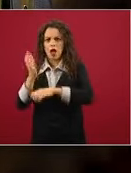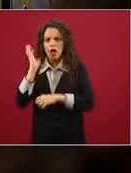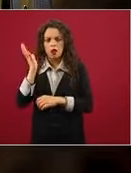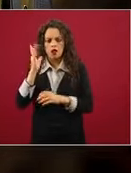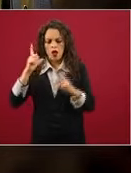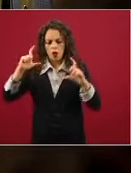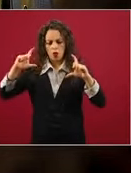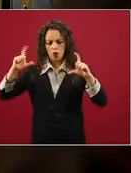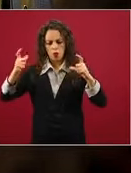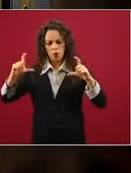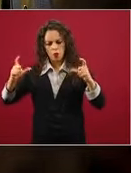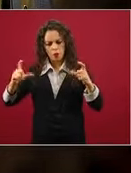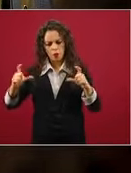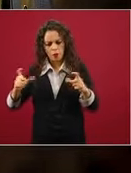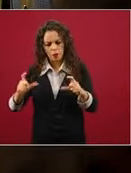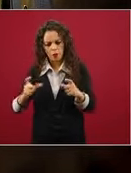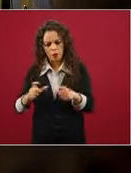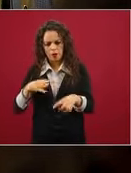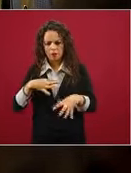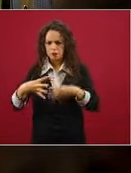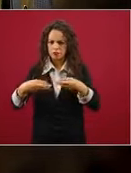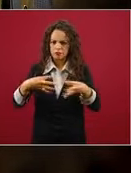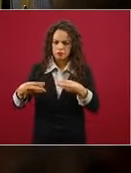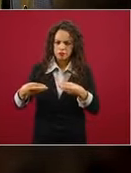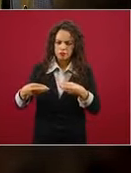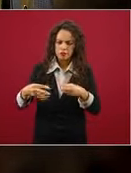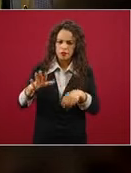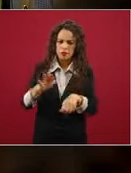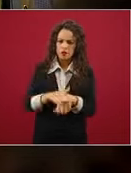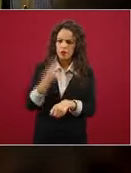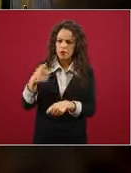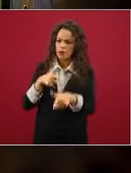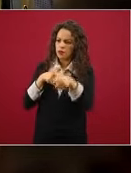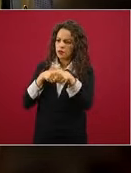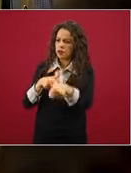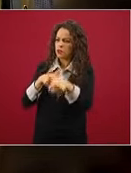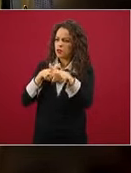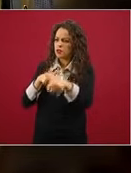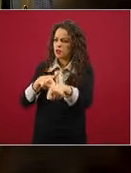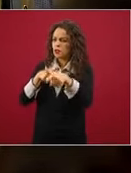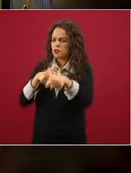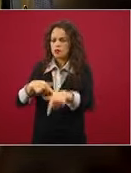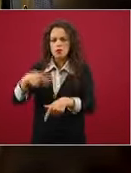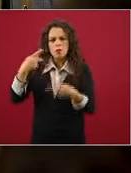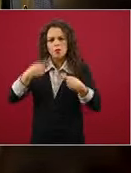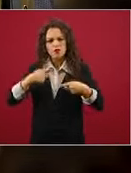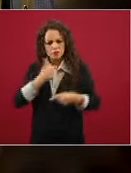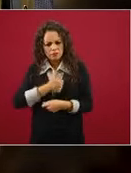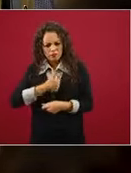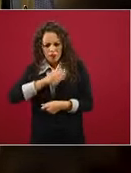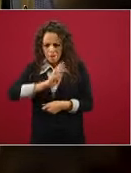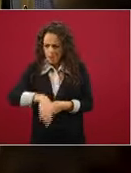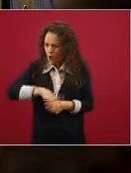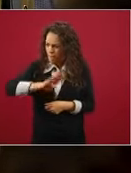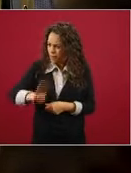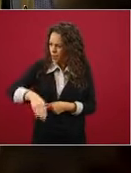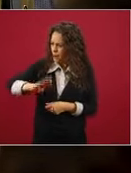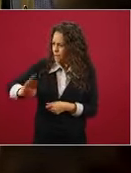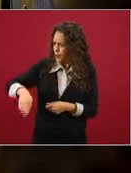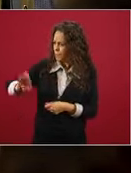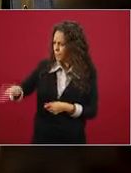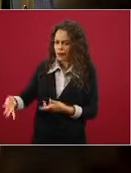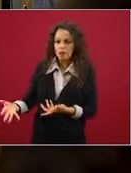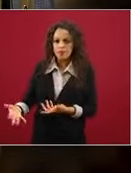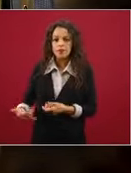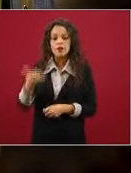descendiendo, ¿por qué sigue aumentando la cifra de defunciones? ¿Y por qué ya no presentan el número